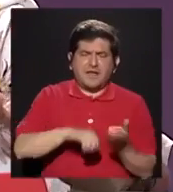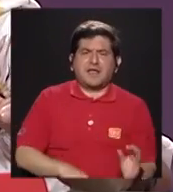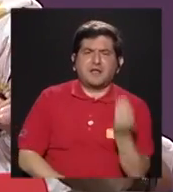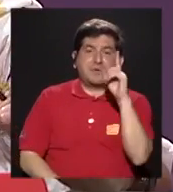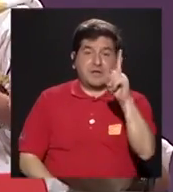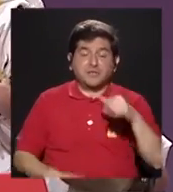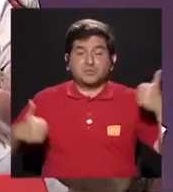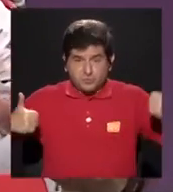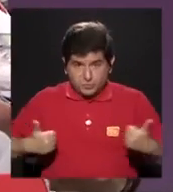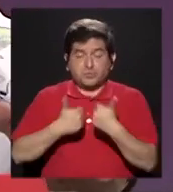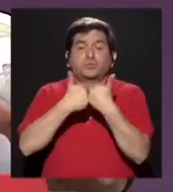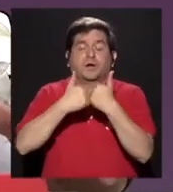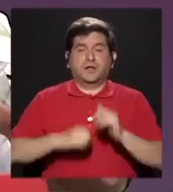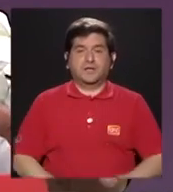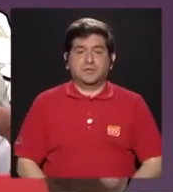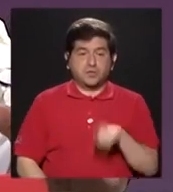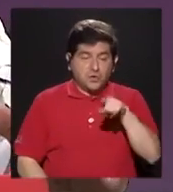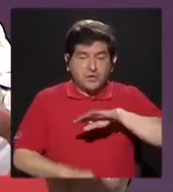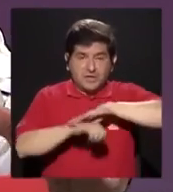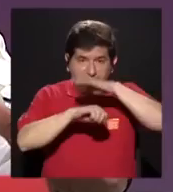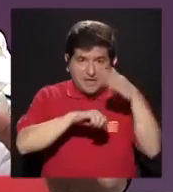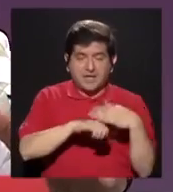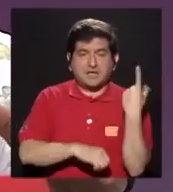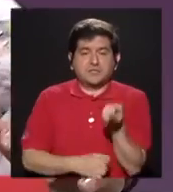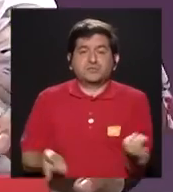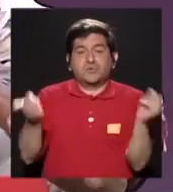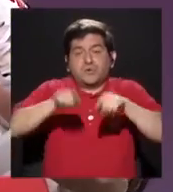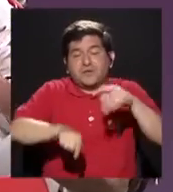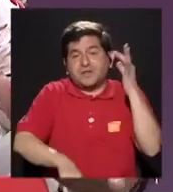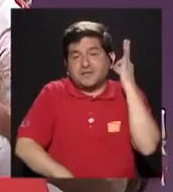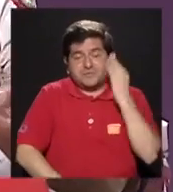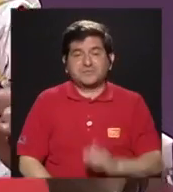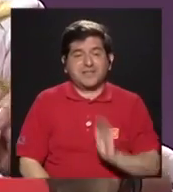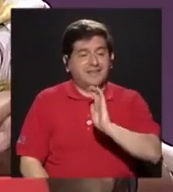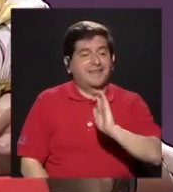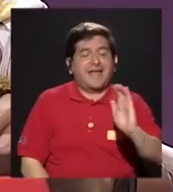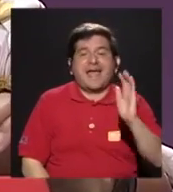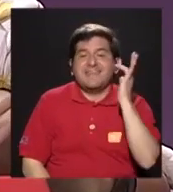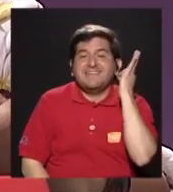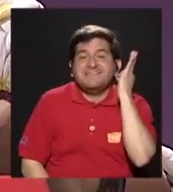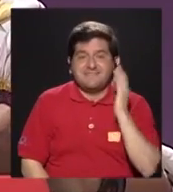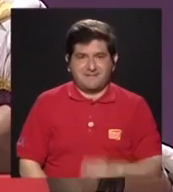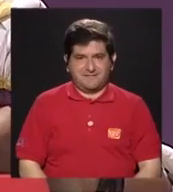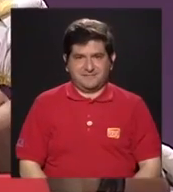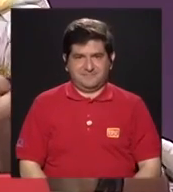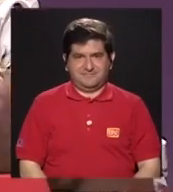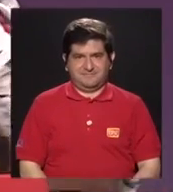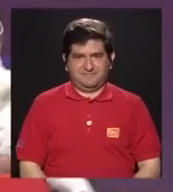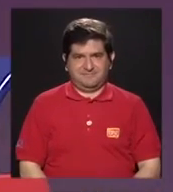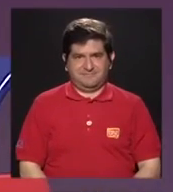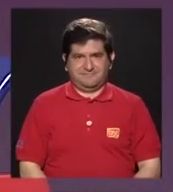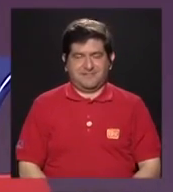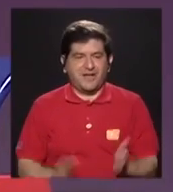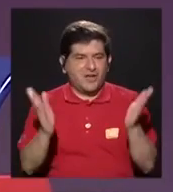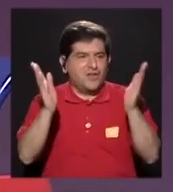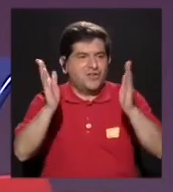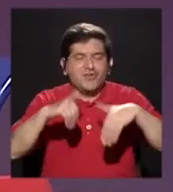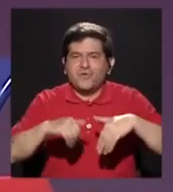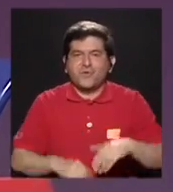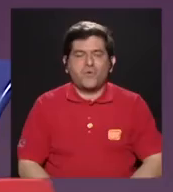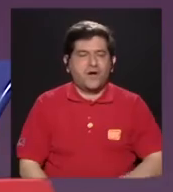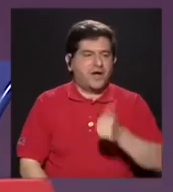uno de esos retos y ese embarazo solo le ocurre a las mujeres a las niñas no no no hay otra